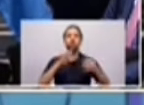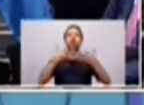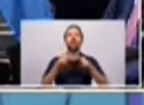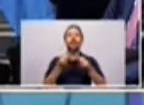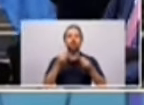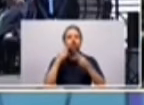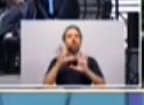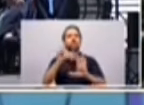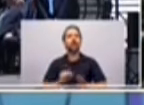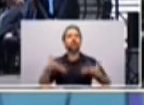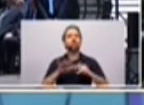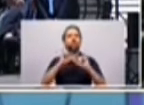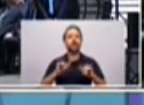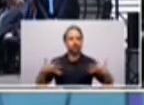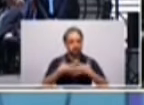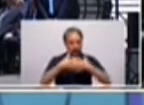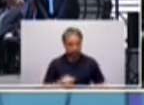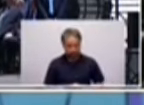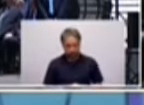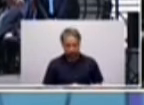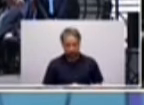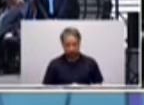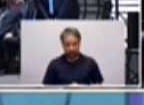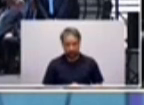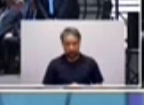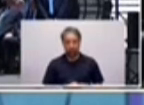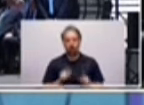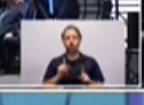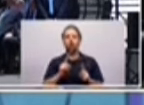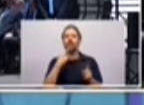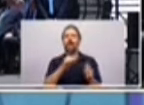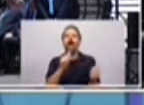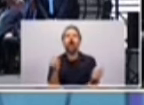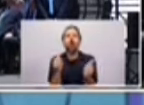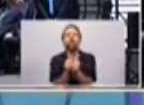en donde Leandro Santoro tuvo un cruce con el ministro de Interior, con Franco.